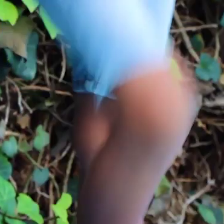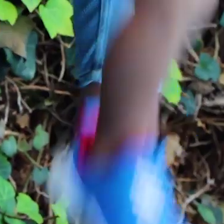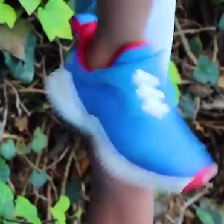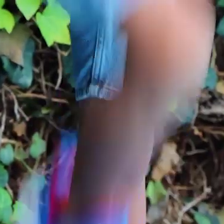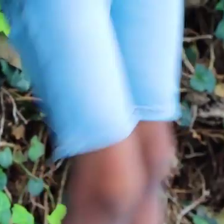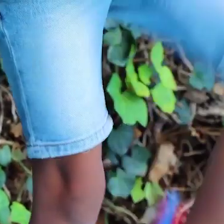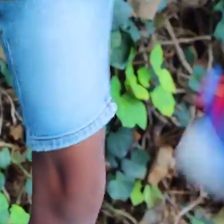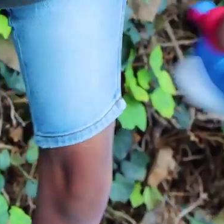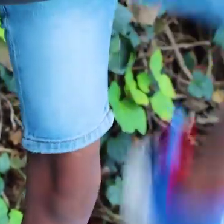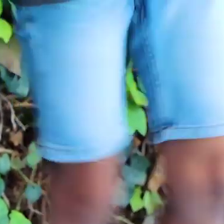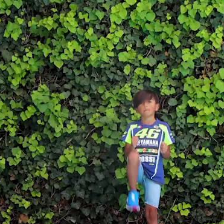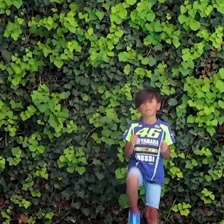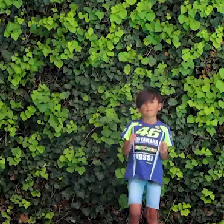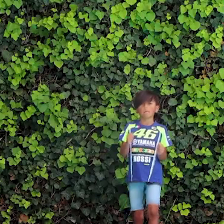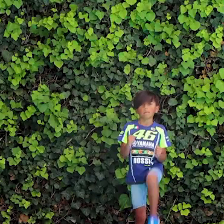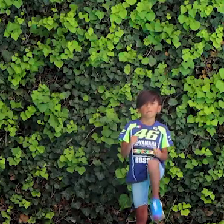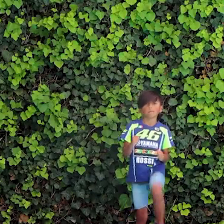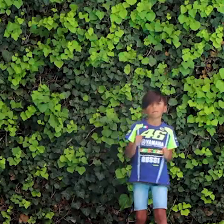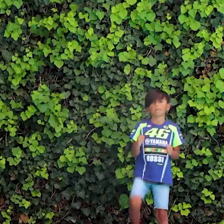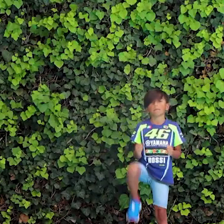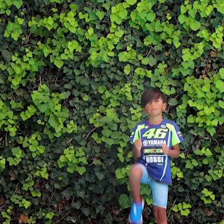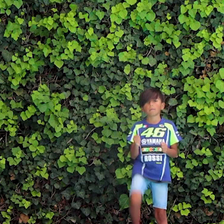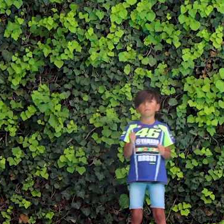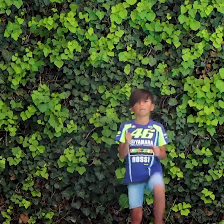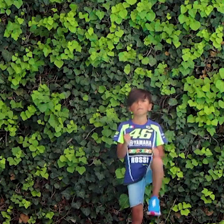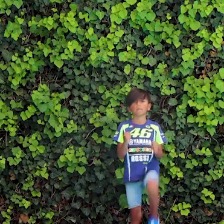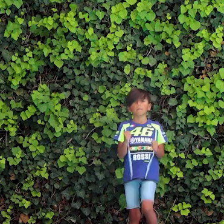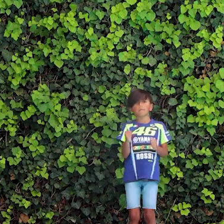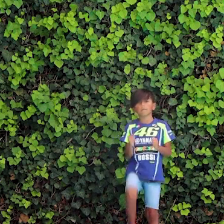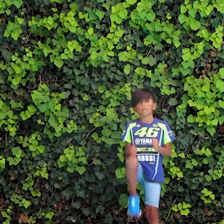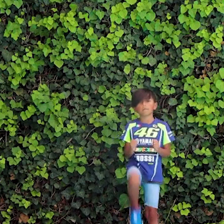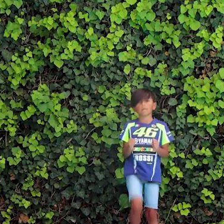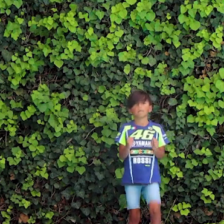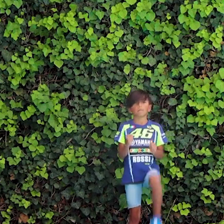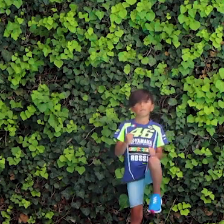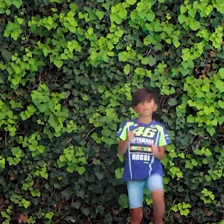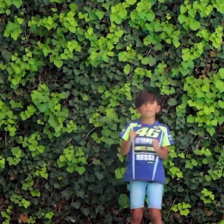Derecha, izquierda, espalda bien derecha,